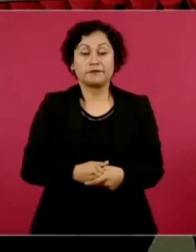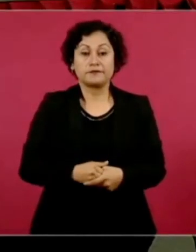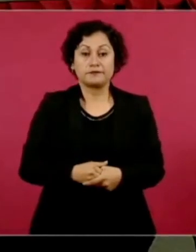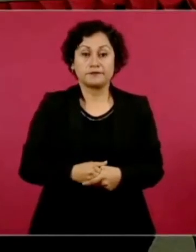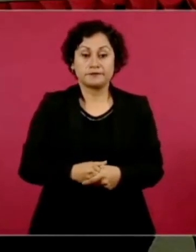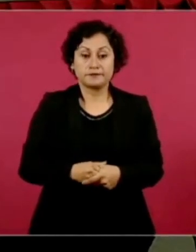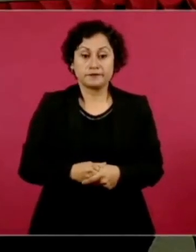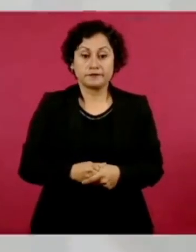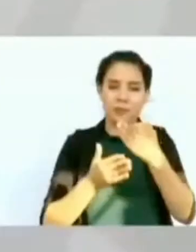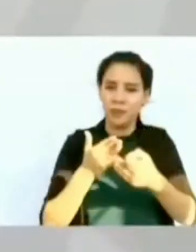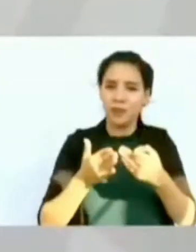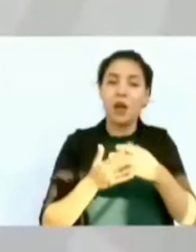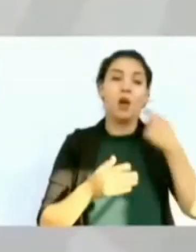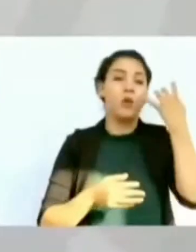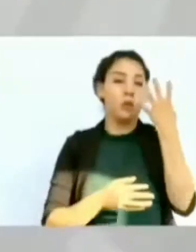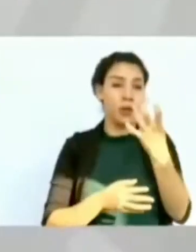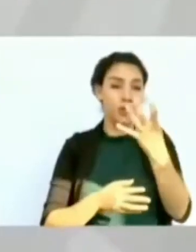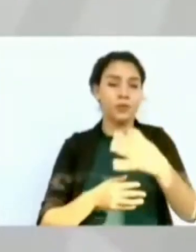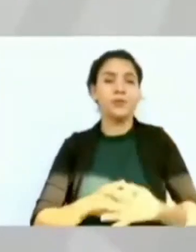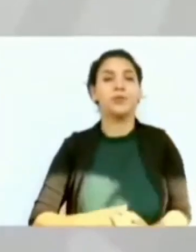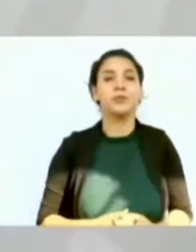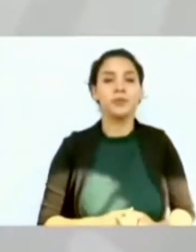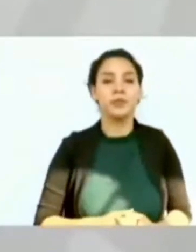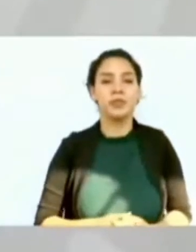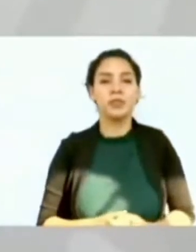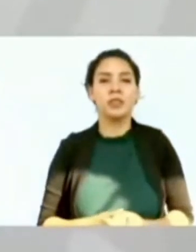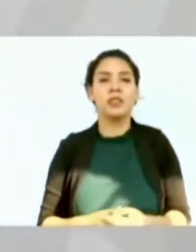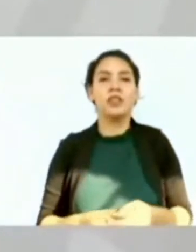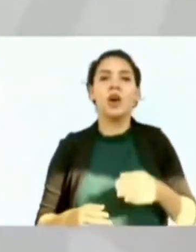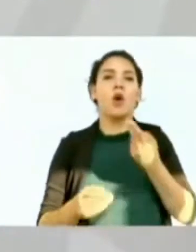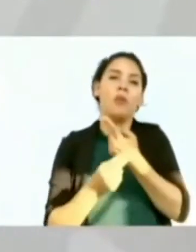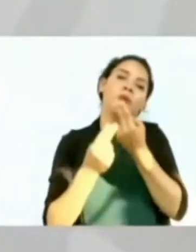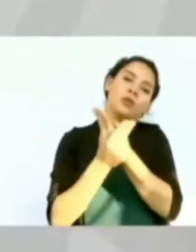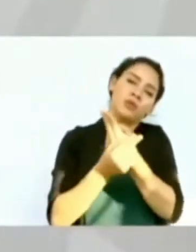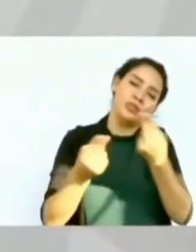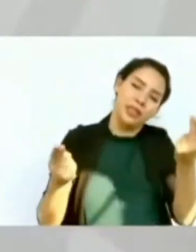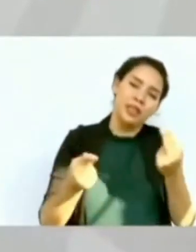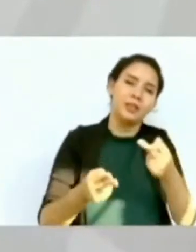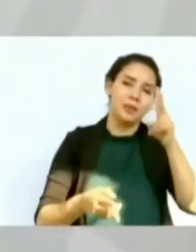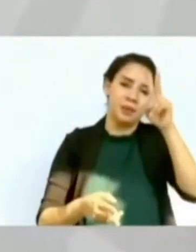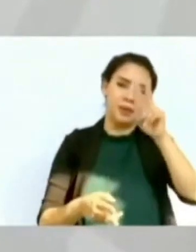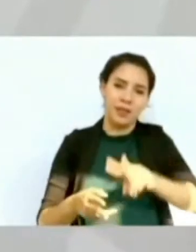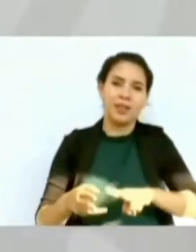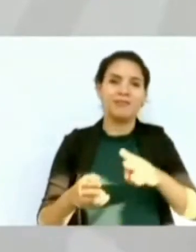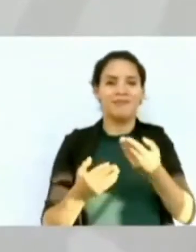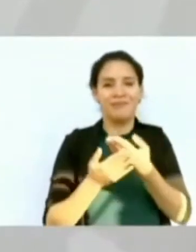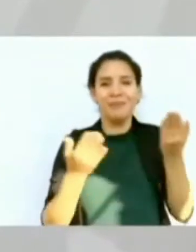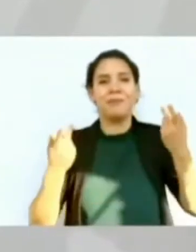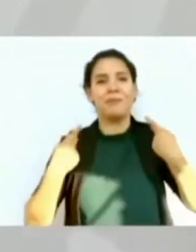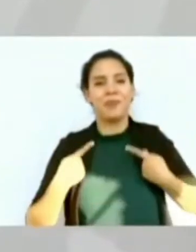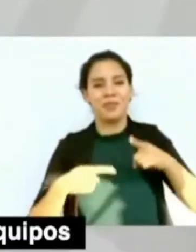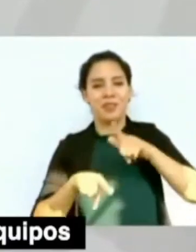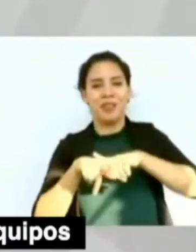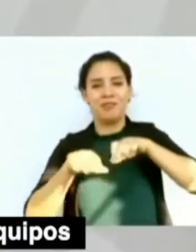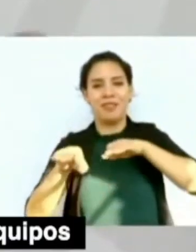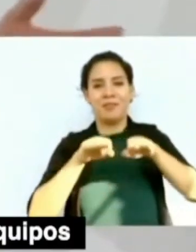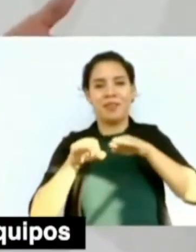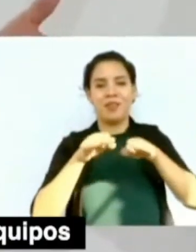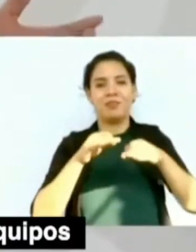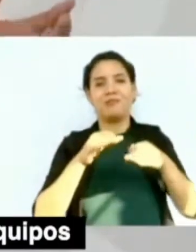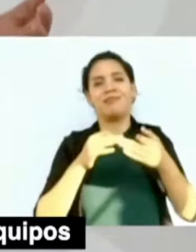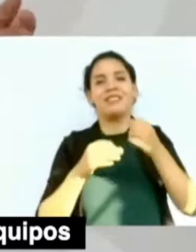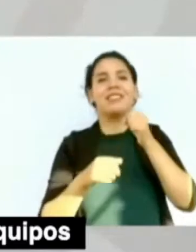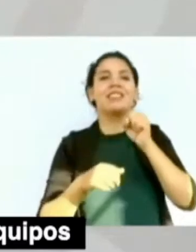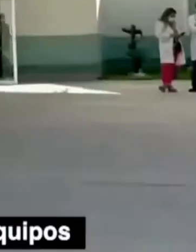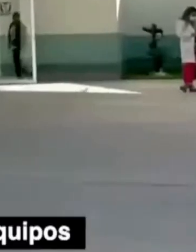Y el punto 4, pues son ustedes, que son el alma del sistema de salud, porque podemos tener